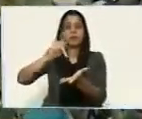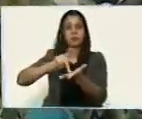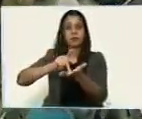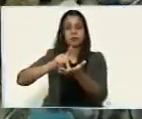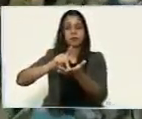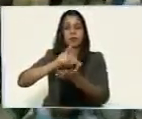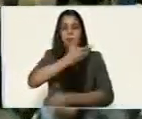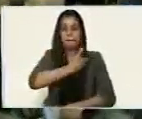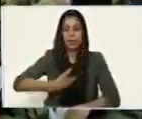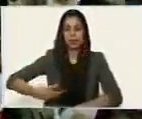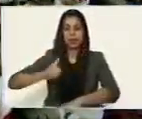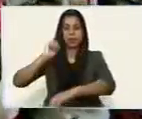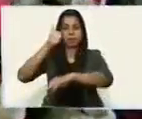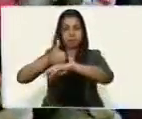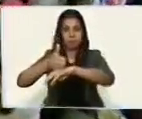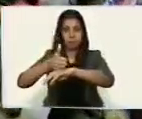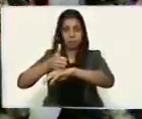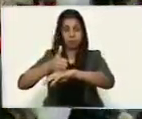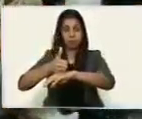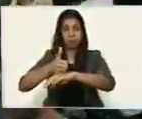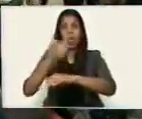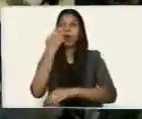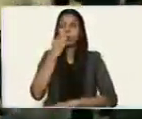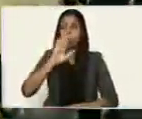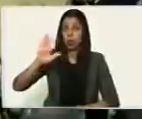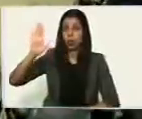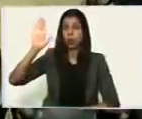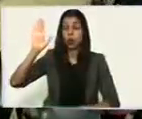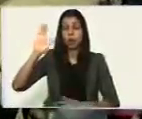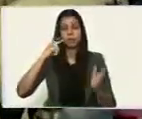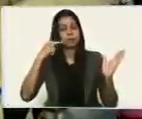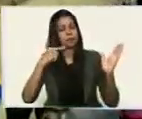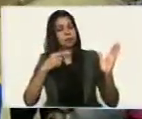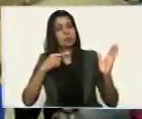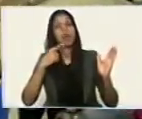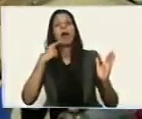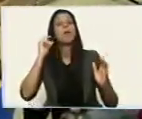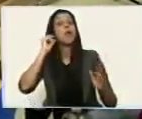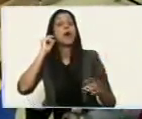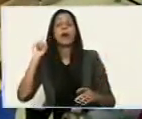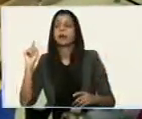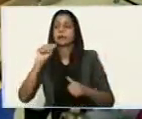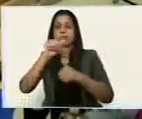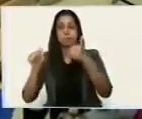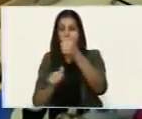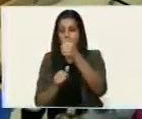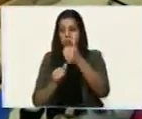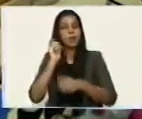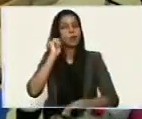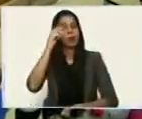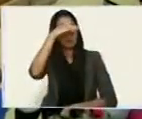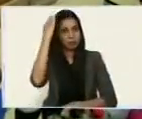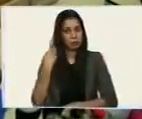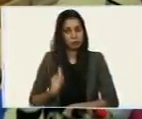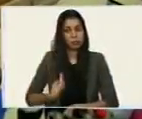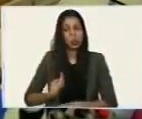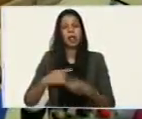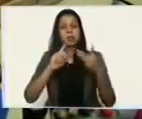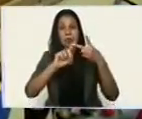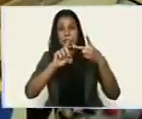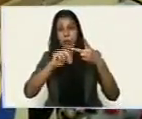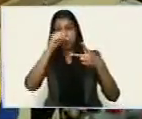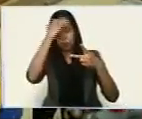Nacional Constituyente, juramento que es tomado por la primera vicepresidenta Tania Díaz y el segundo vicepresidente